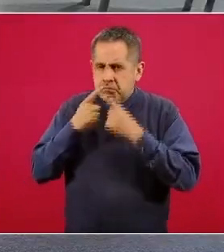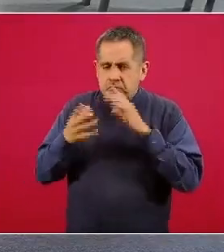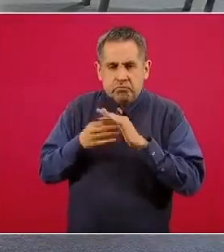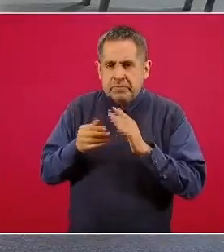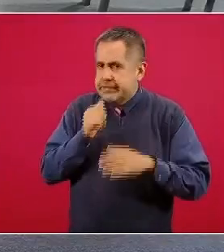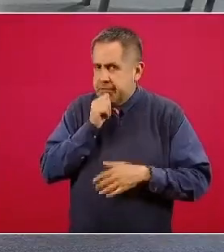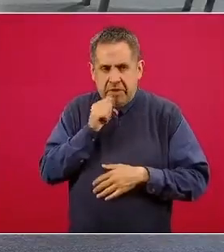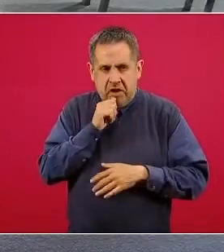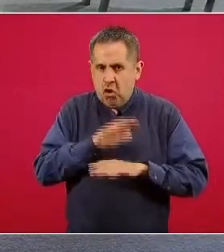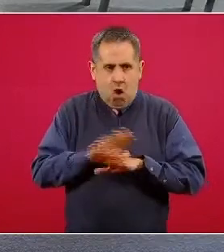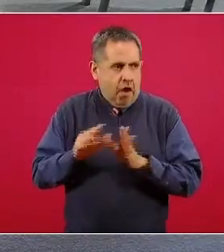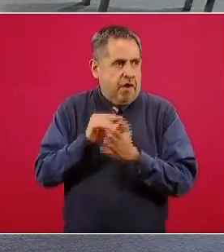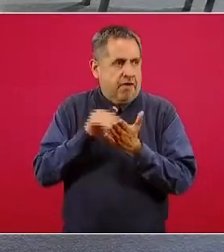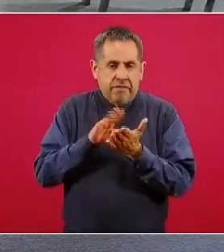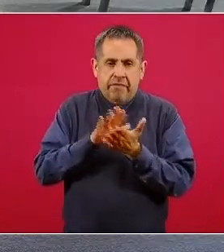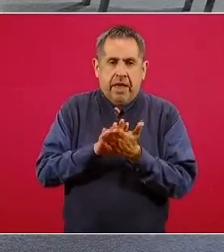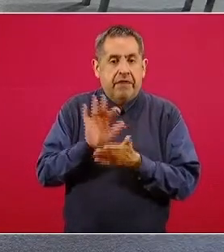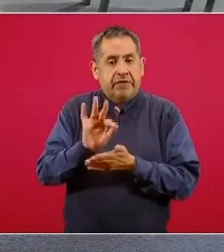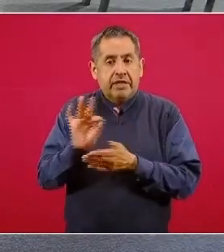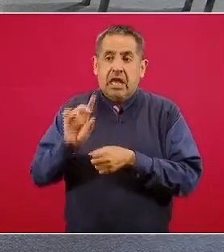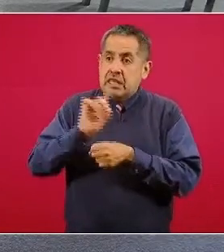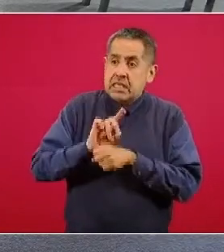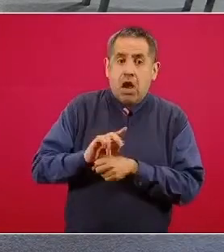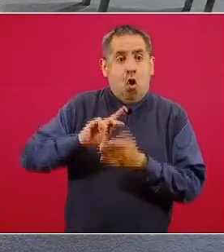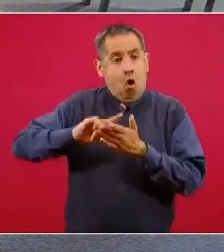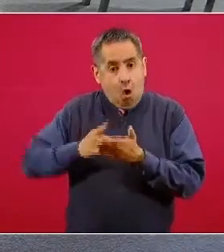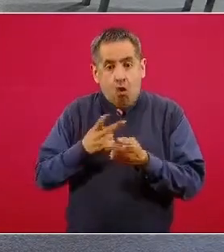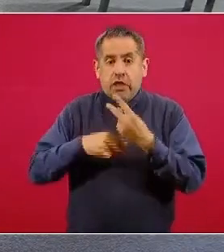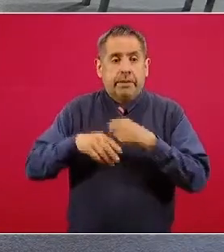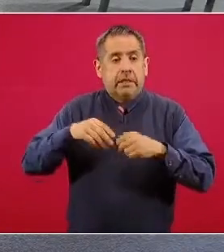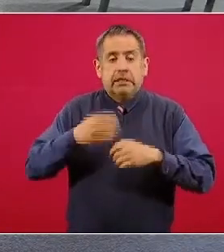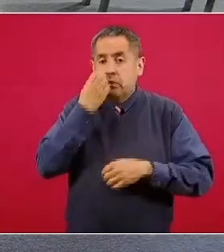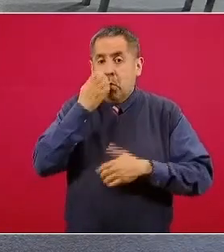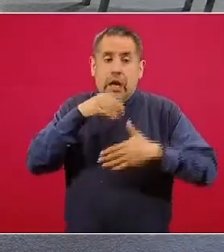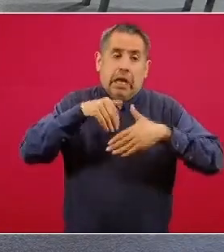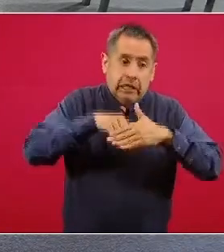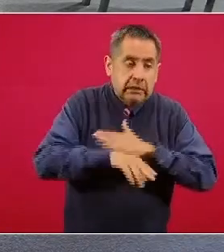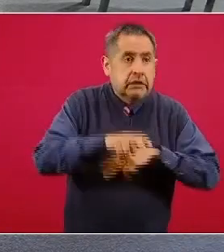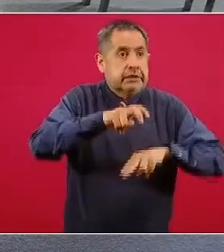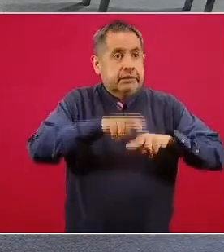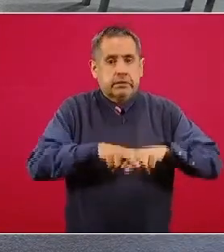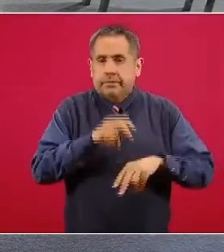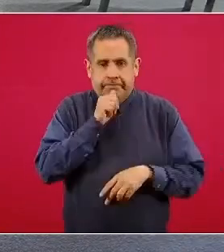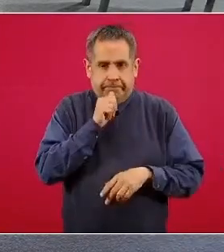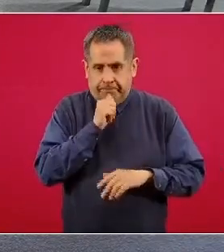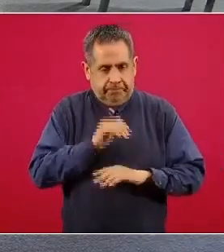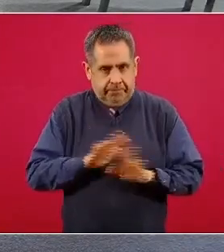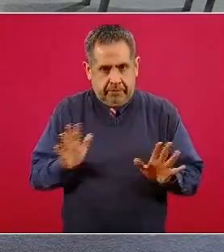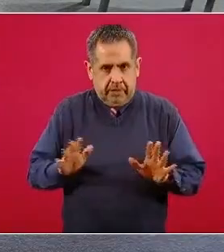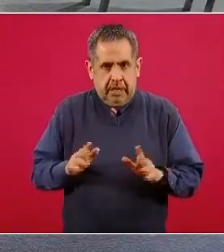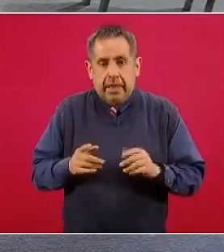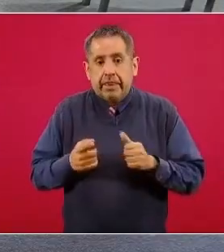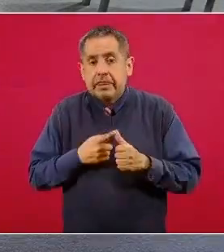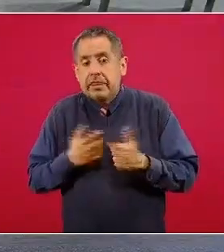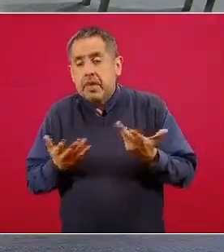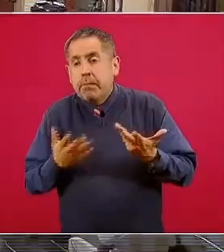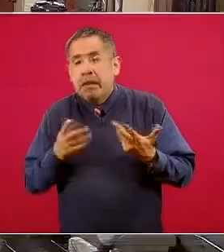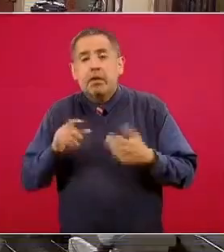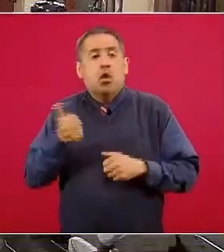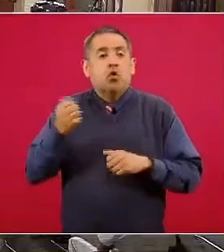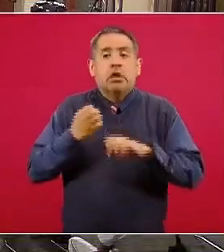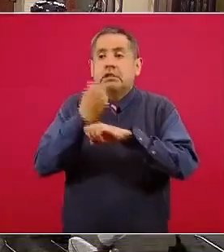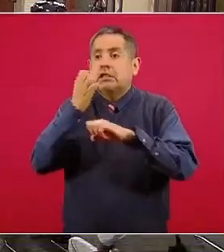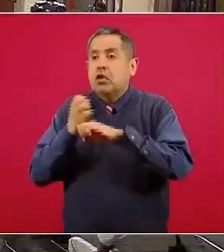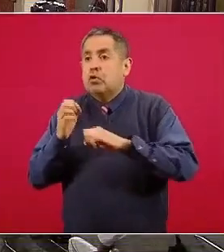no hay condiciones para fijar una fecha de regreso a clases presencial, que se deben considerar otros factores como la movilidad en